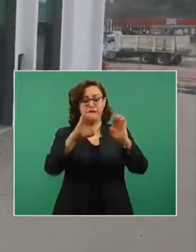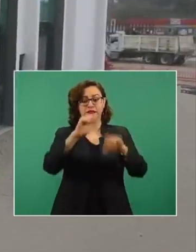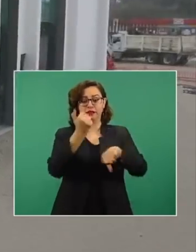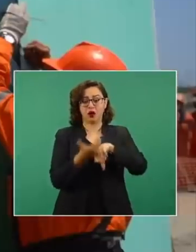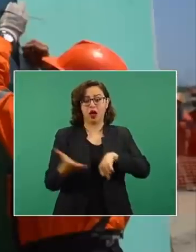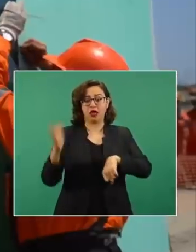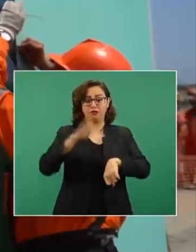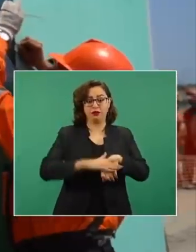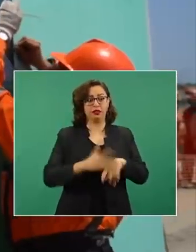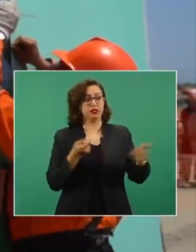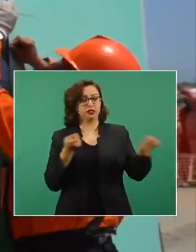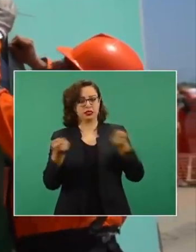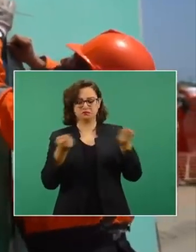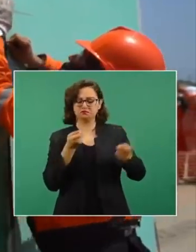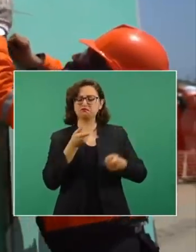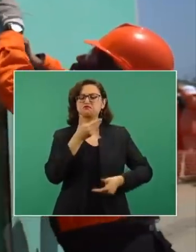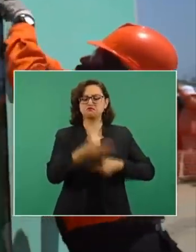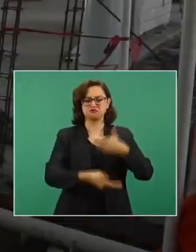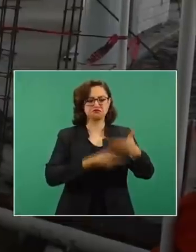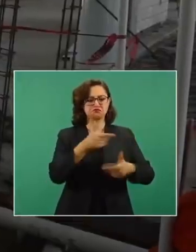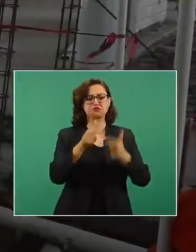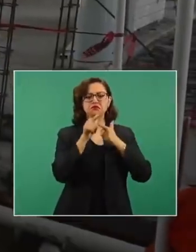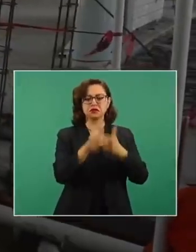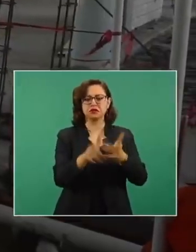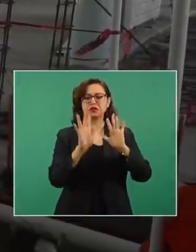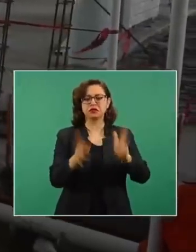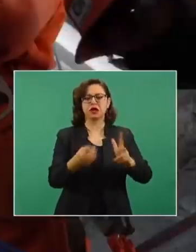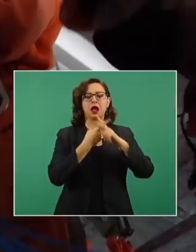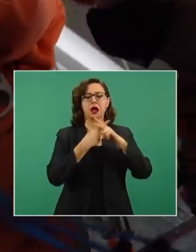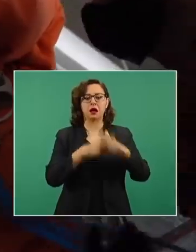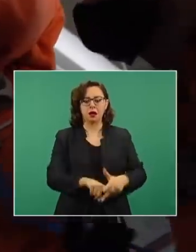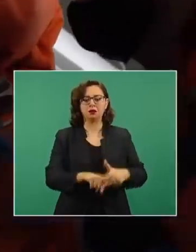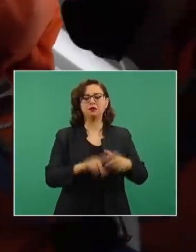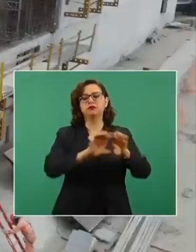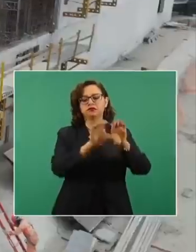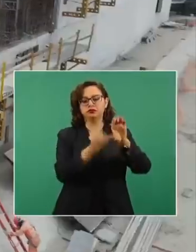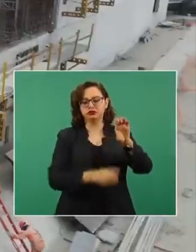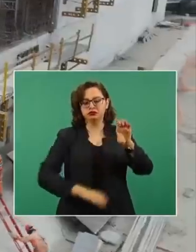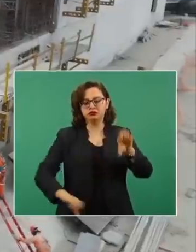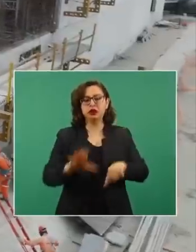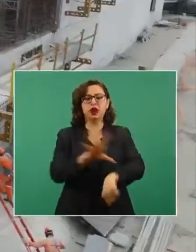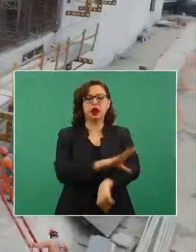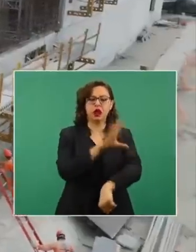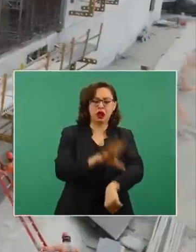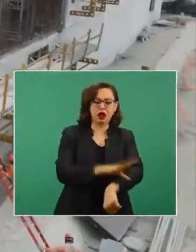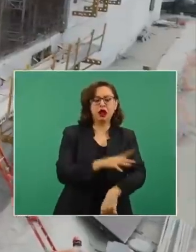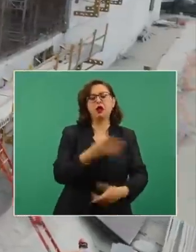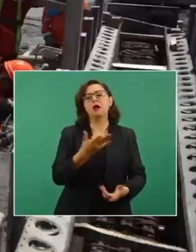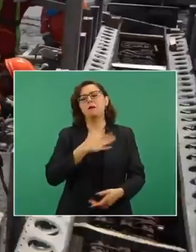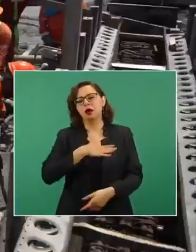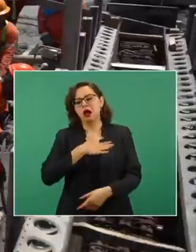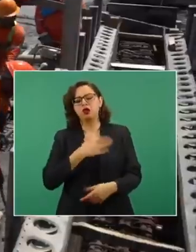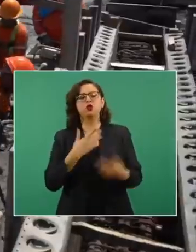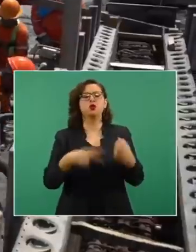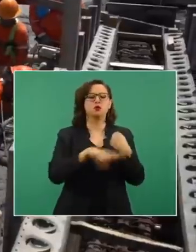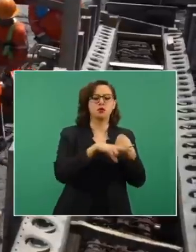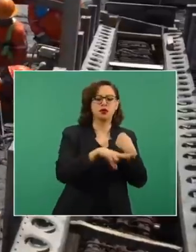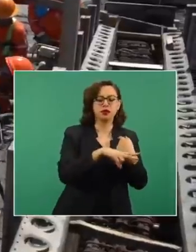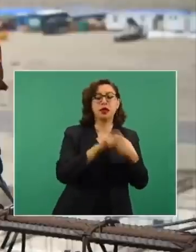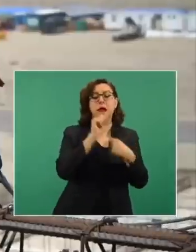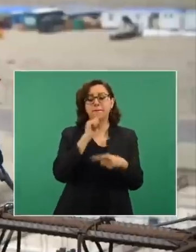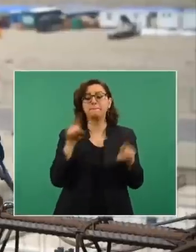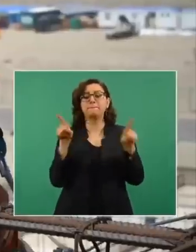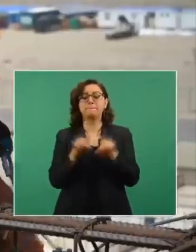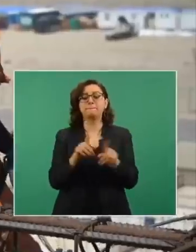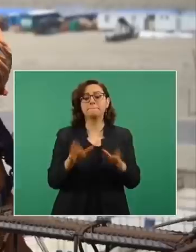y operativos. Se realiza la colocación de vidrios e instalaciones sanitarias y eléctricas. En el cuarto de control, se prepara la siembra para las últimas losas